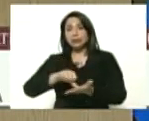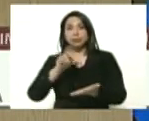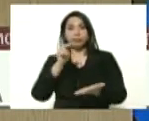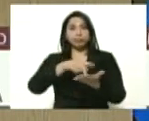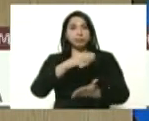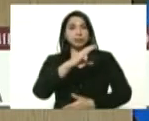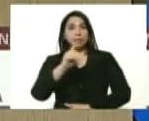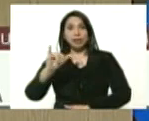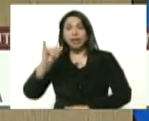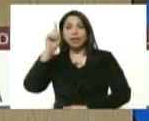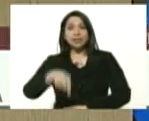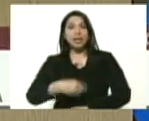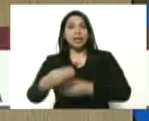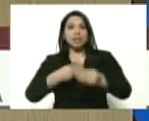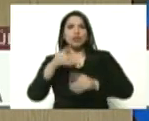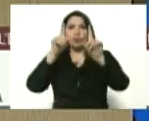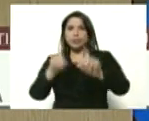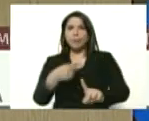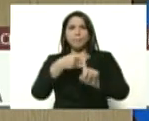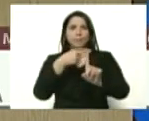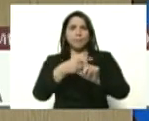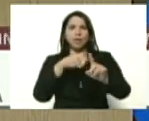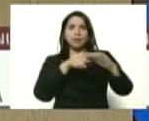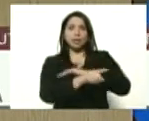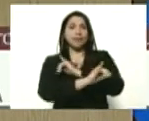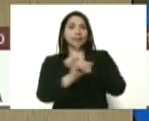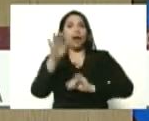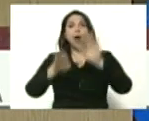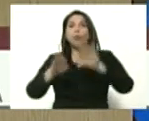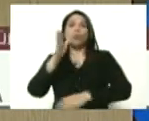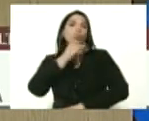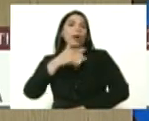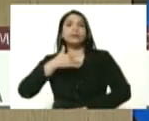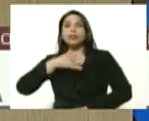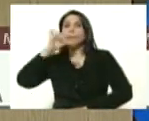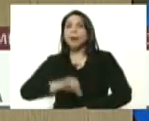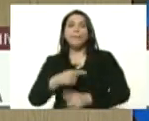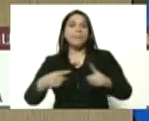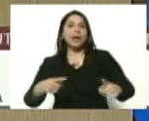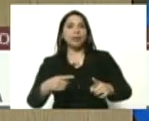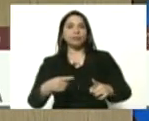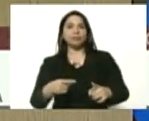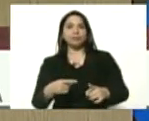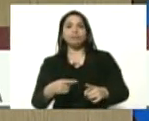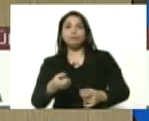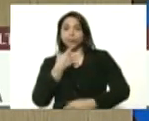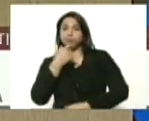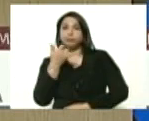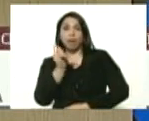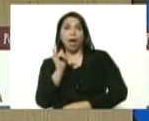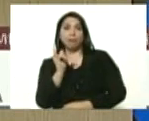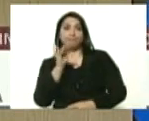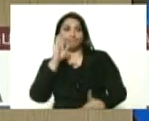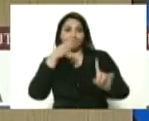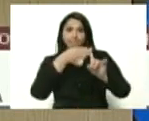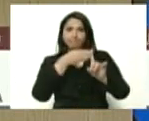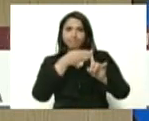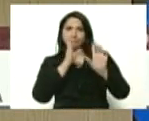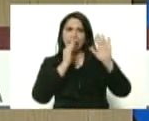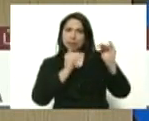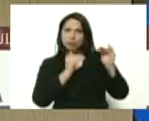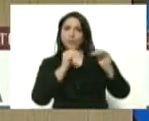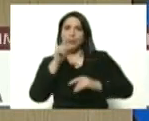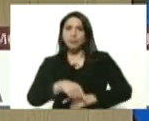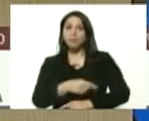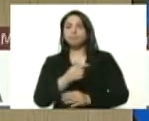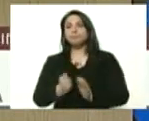la PCR, dio positiva, fue ingresada aun cuando está asintomática y está recibiendo tratamiento. Tenemos el